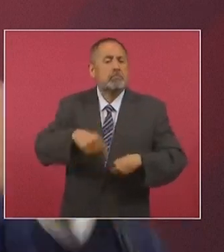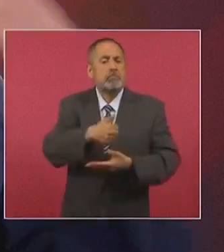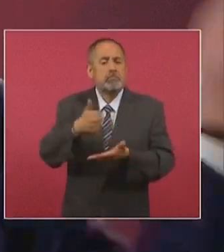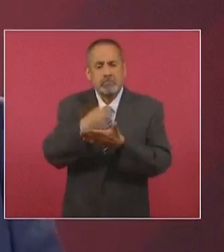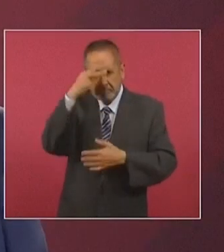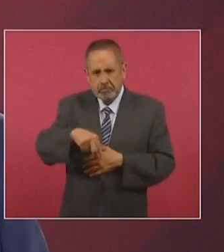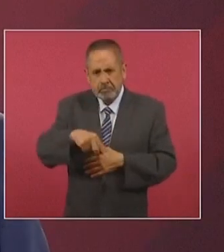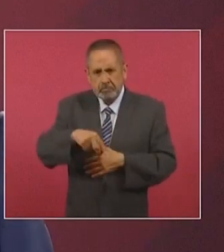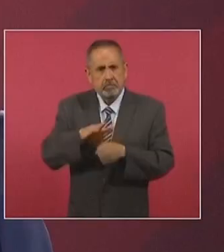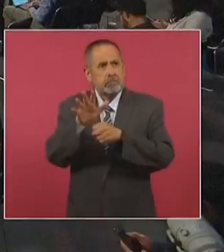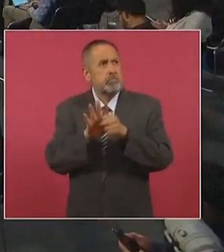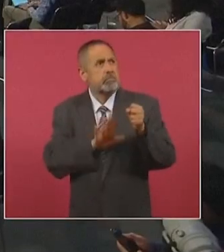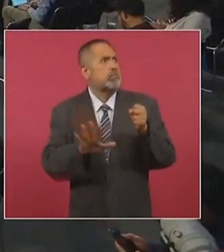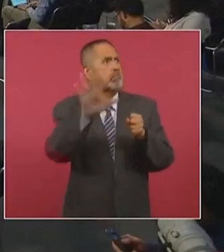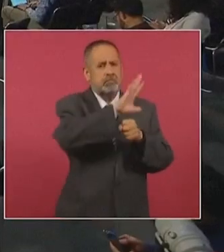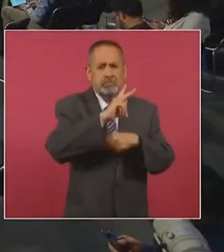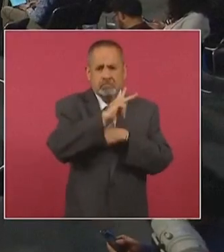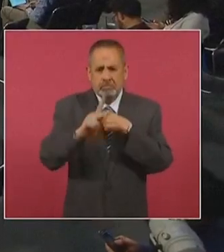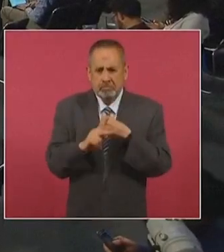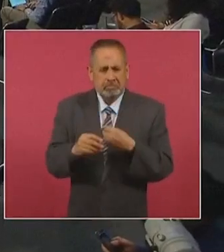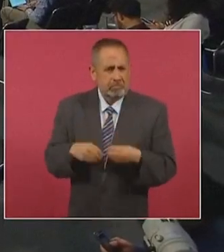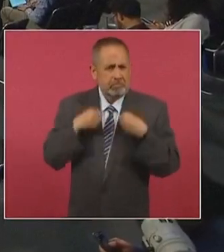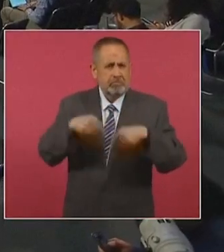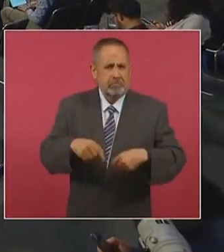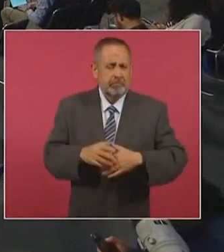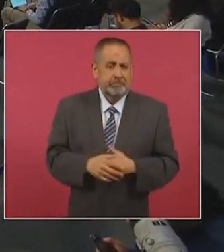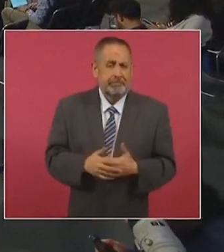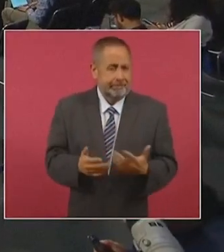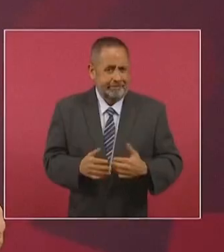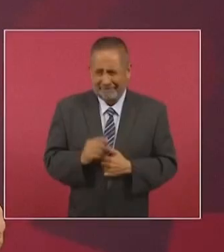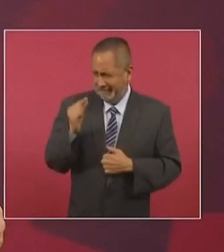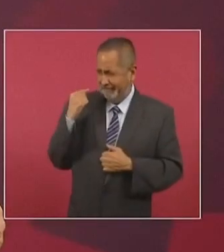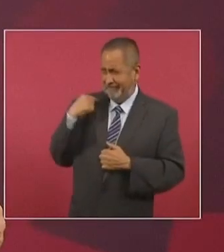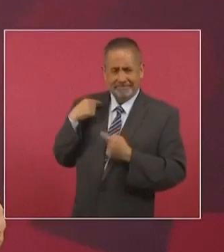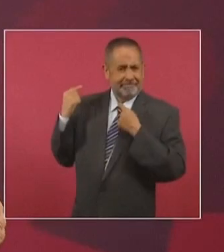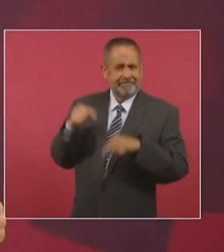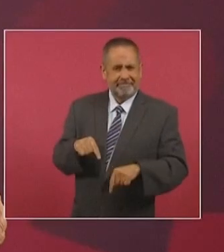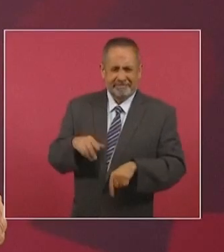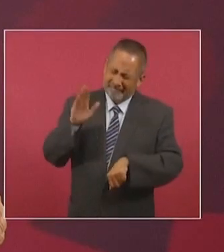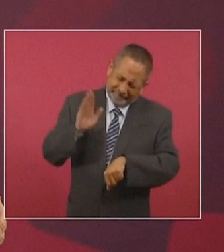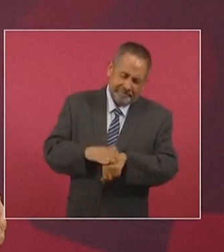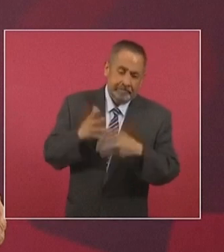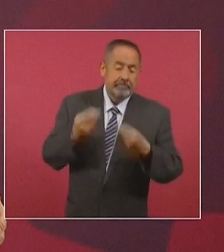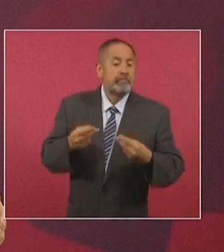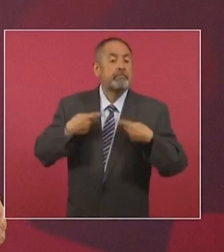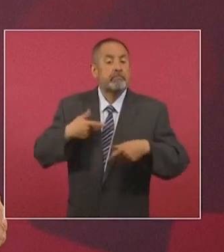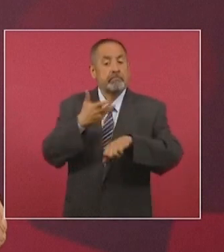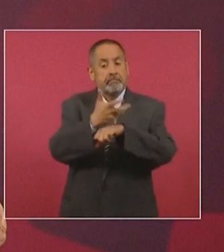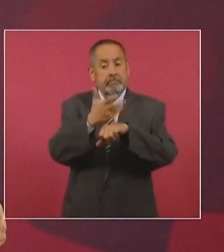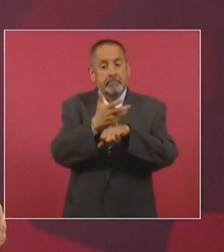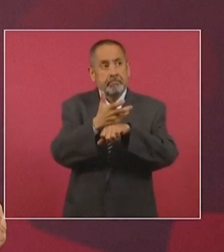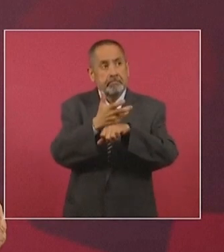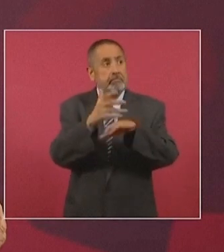y a todo el país. En estos últimos años es cuando más estadounidenses